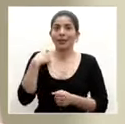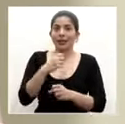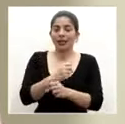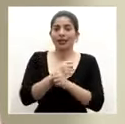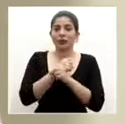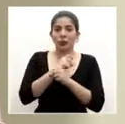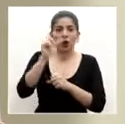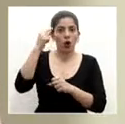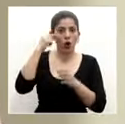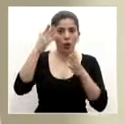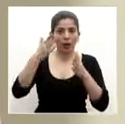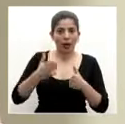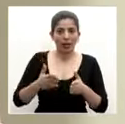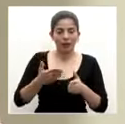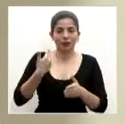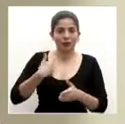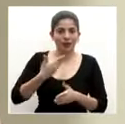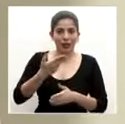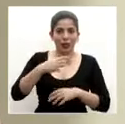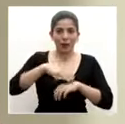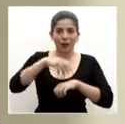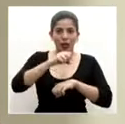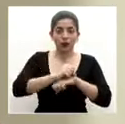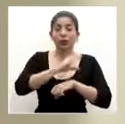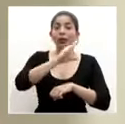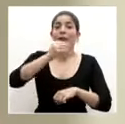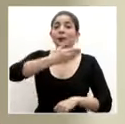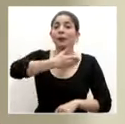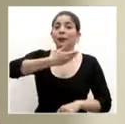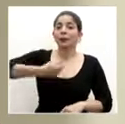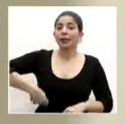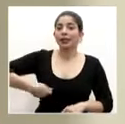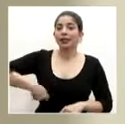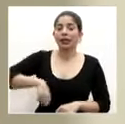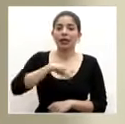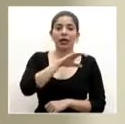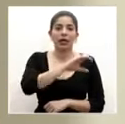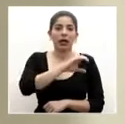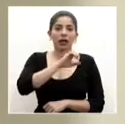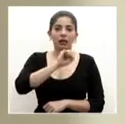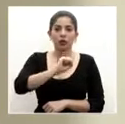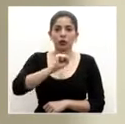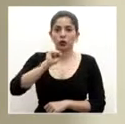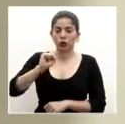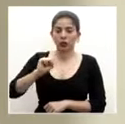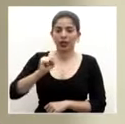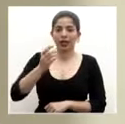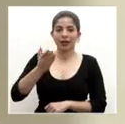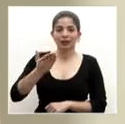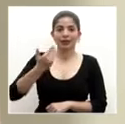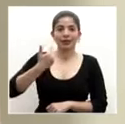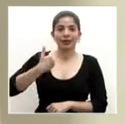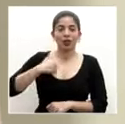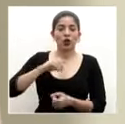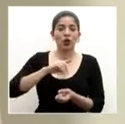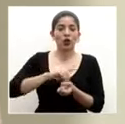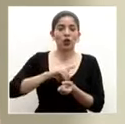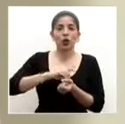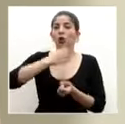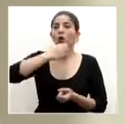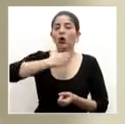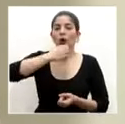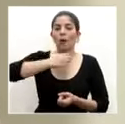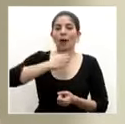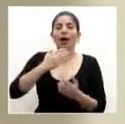y Gobernación, el señor Michael Soto, y al presidente ejecutivo de la Caja Costarricense de Seguro Social, el doctor Román